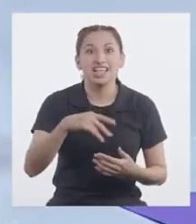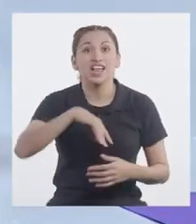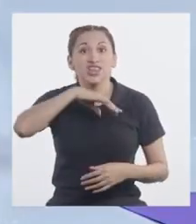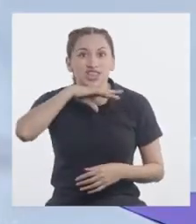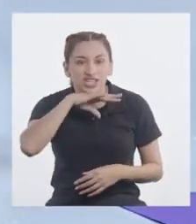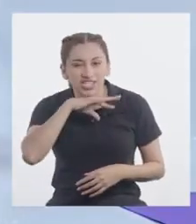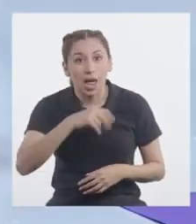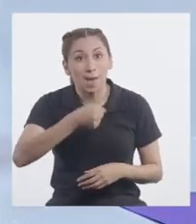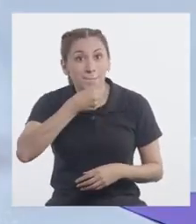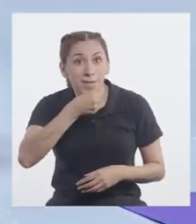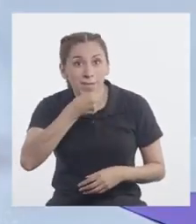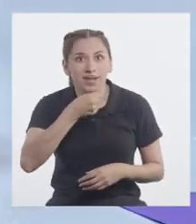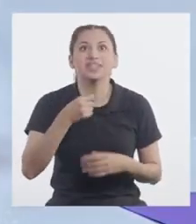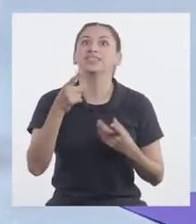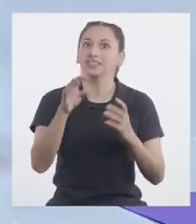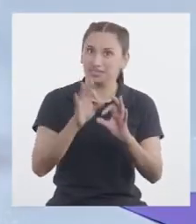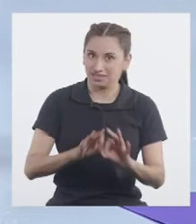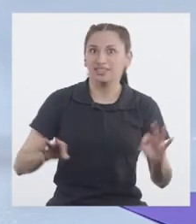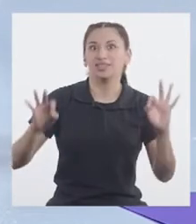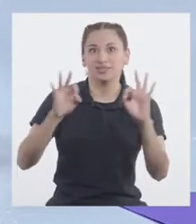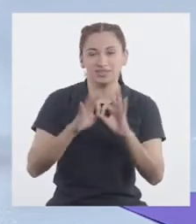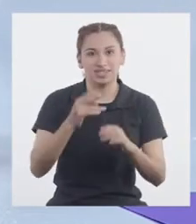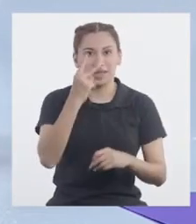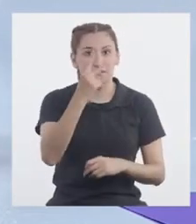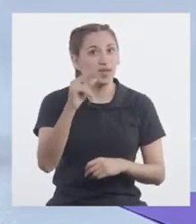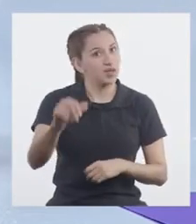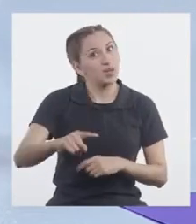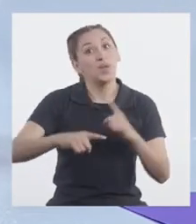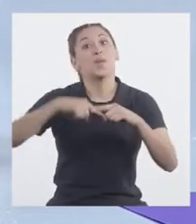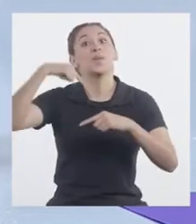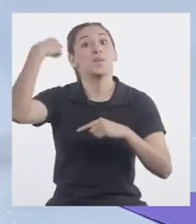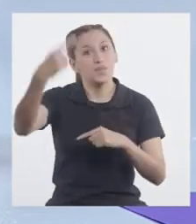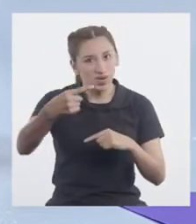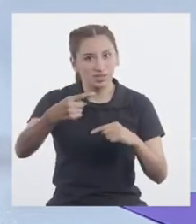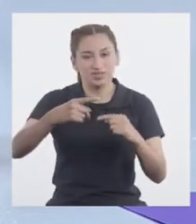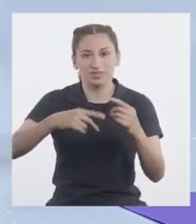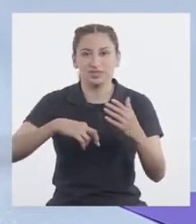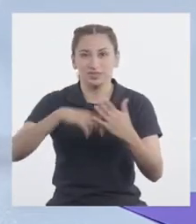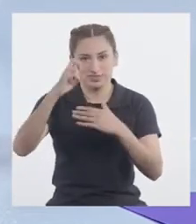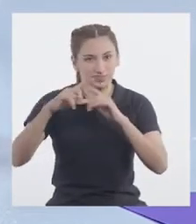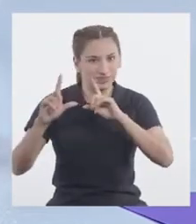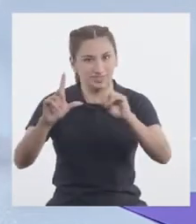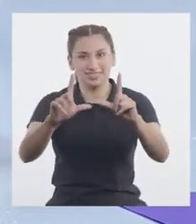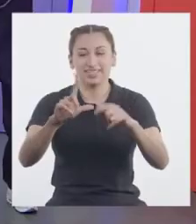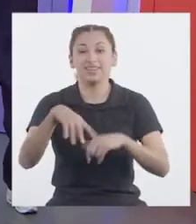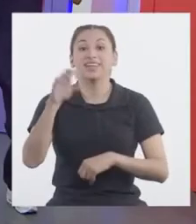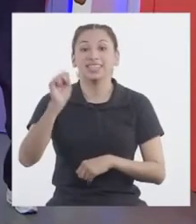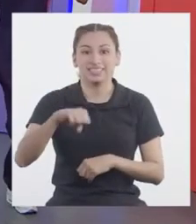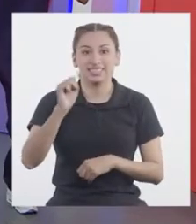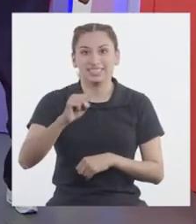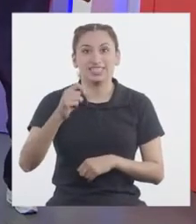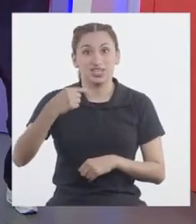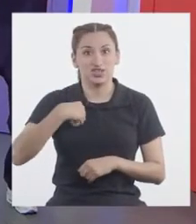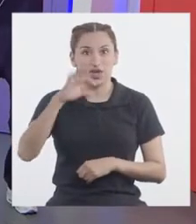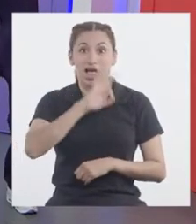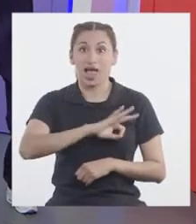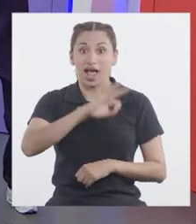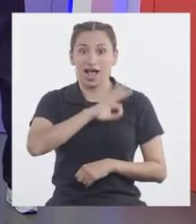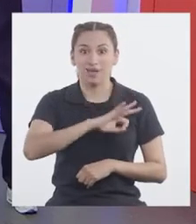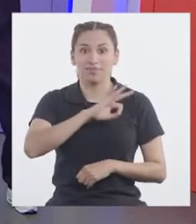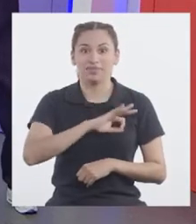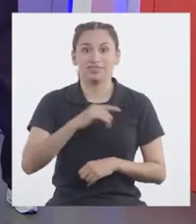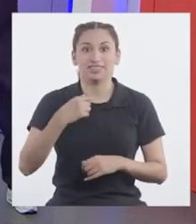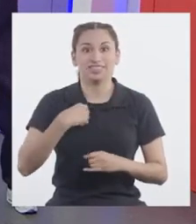Tocinical Podcast va a funcionar genial. Veámoslo en el siguiente bloque. ¡Claro que sí!